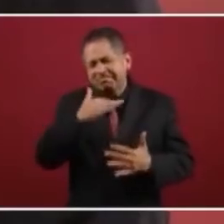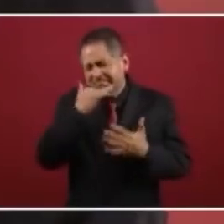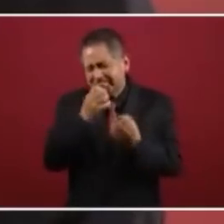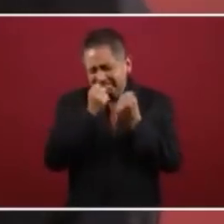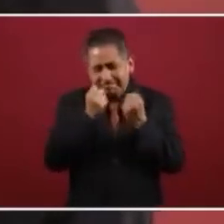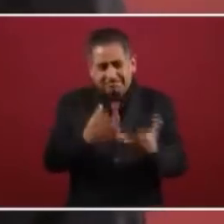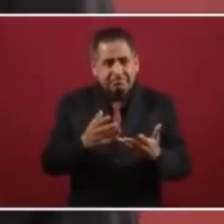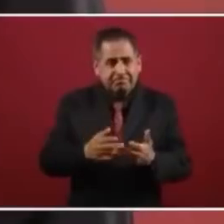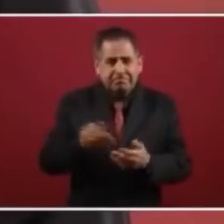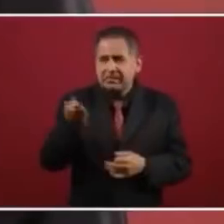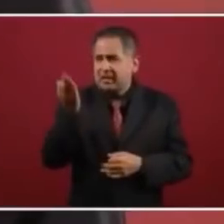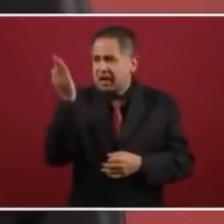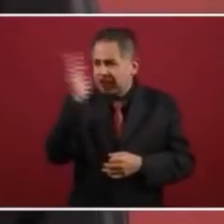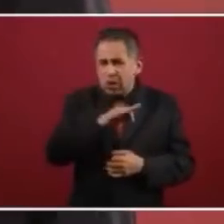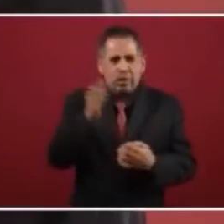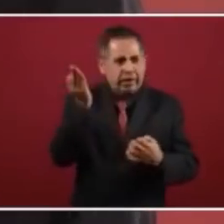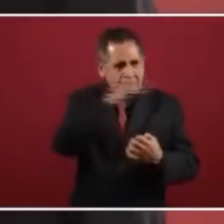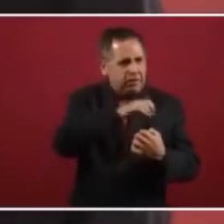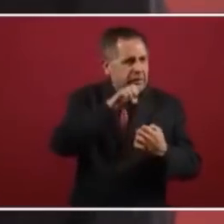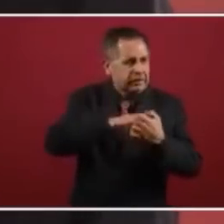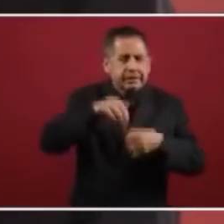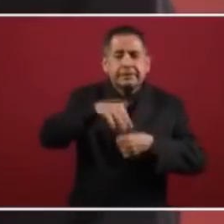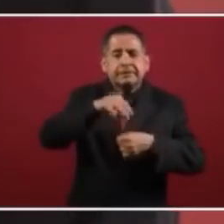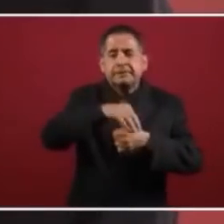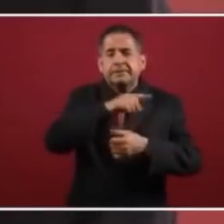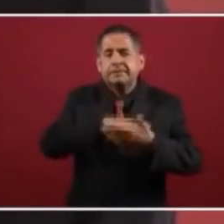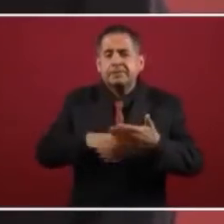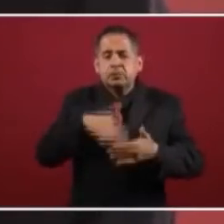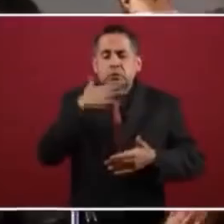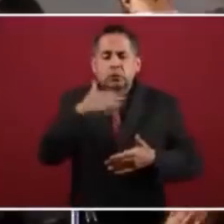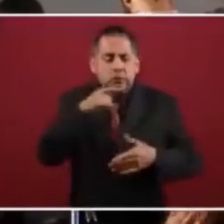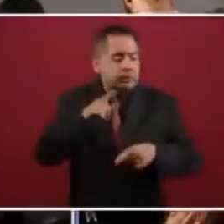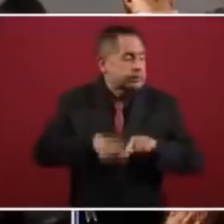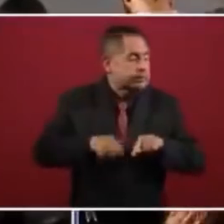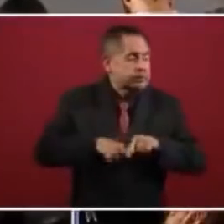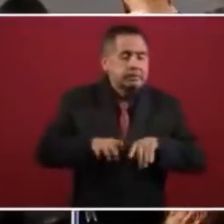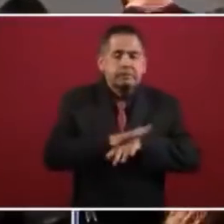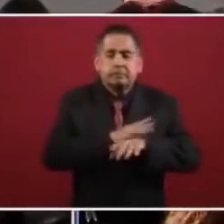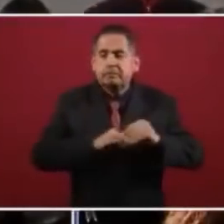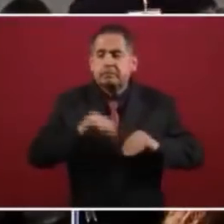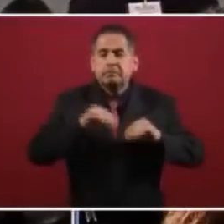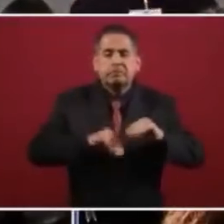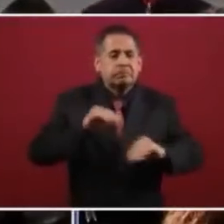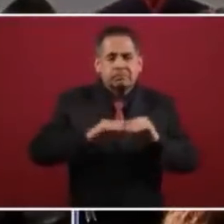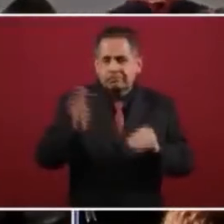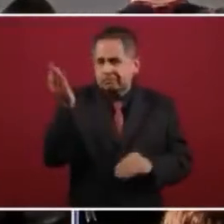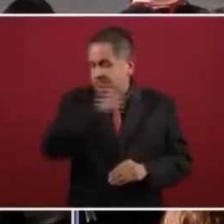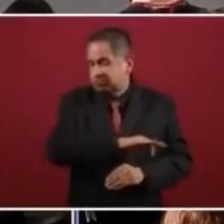y de los fraudes electorales.